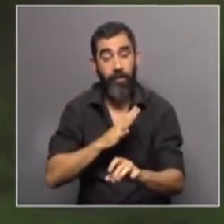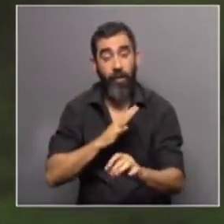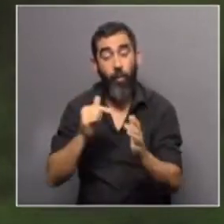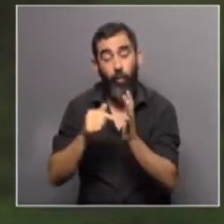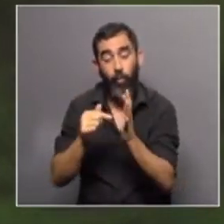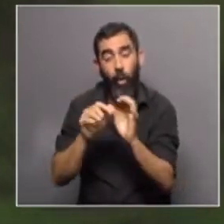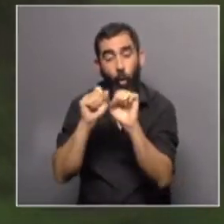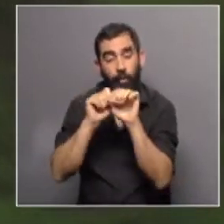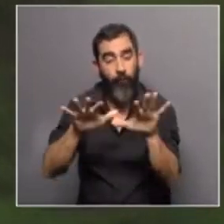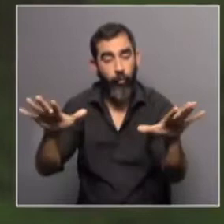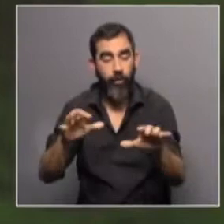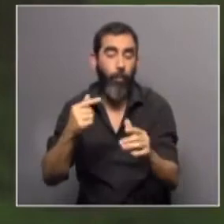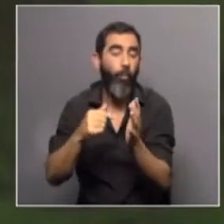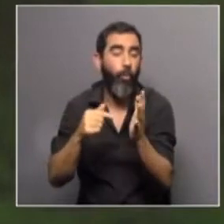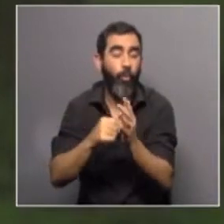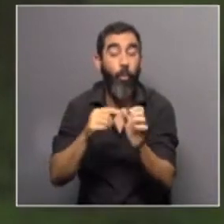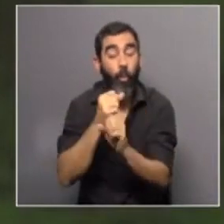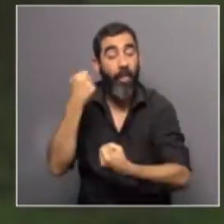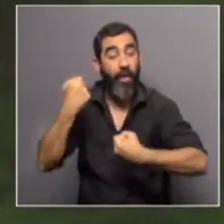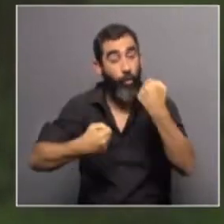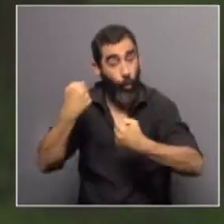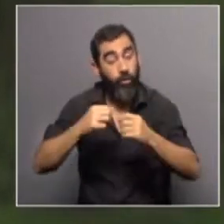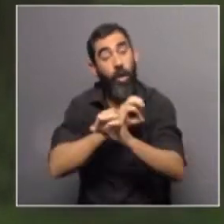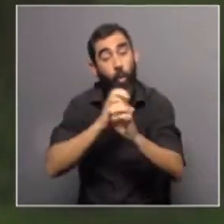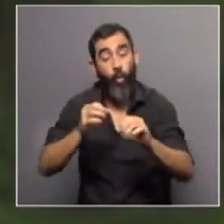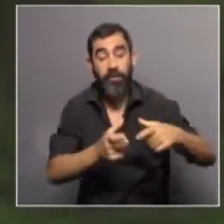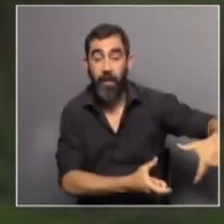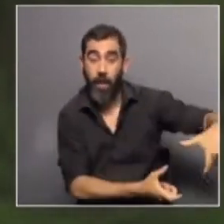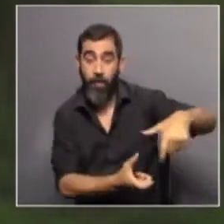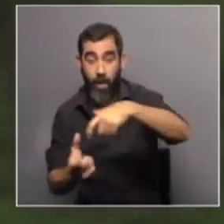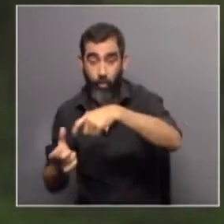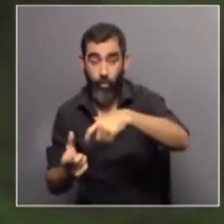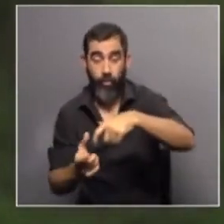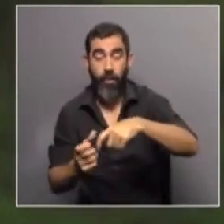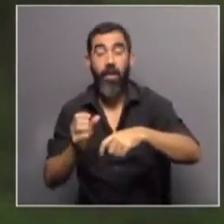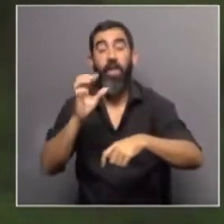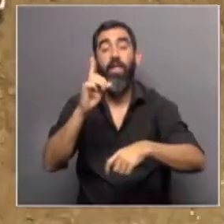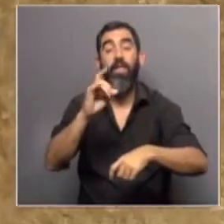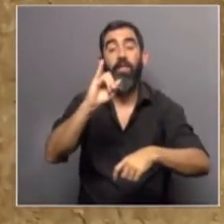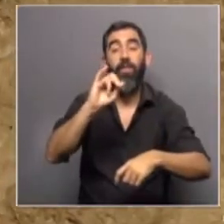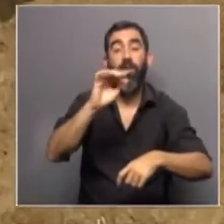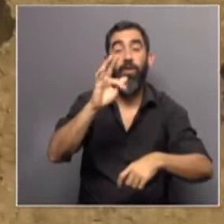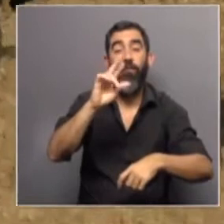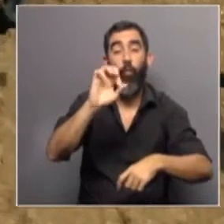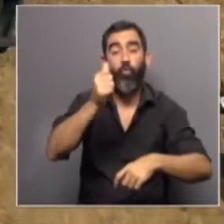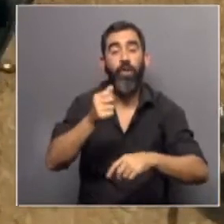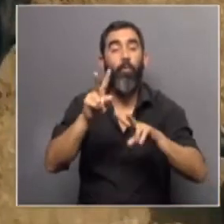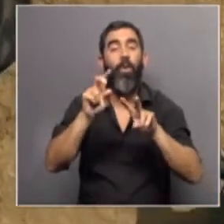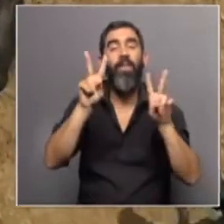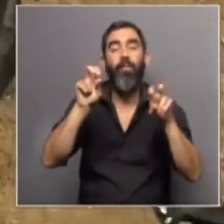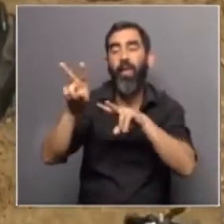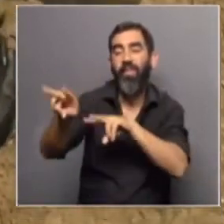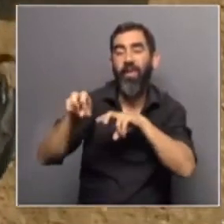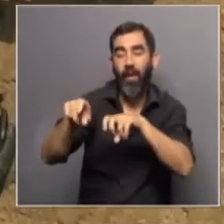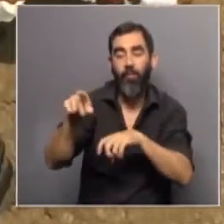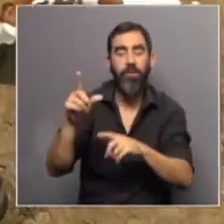difusa. Puntual puede llegar a ser de industrias o del saneamiento de ciudades y difusa por todo lo que tiene que ver con las actividades agrícolas. Es la